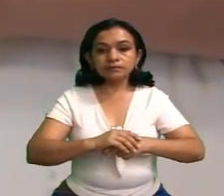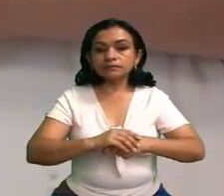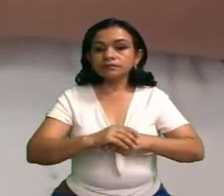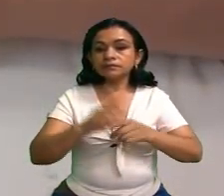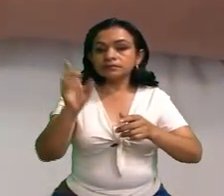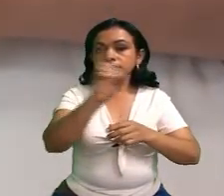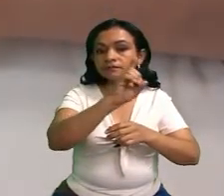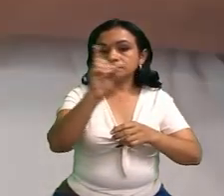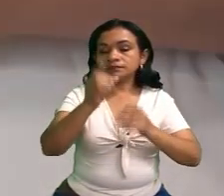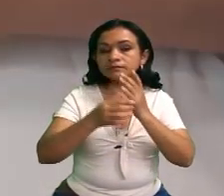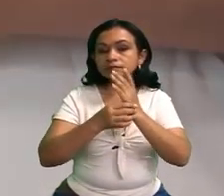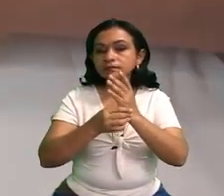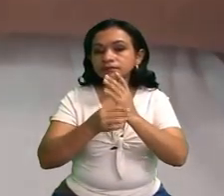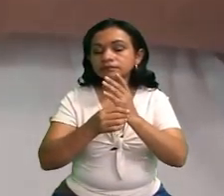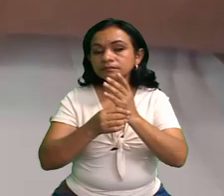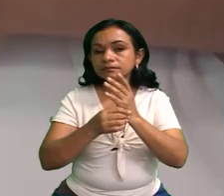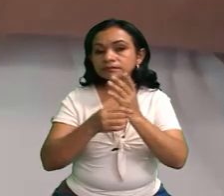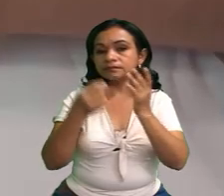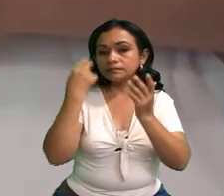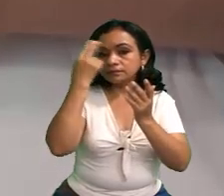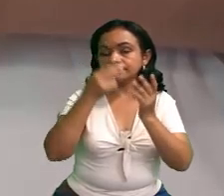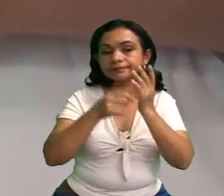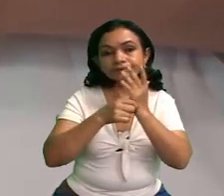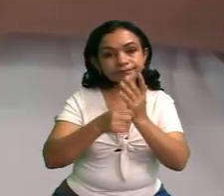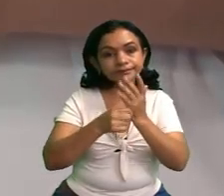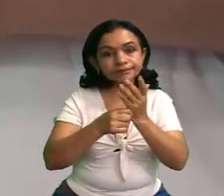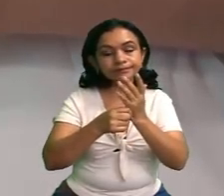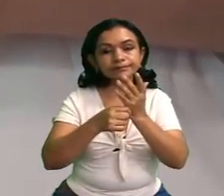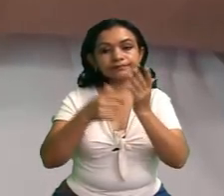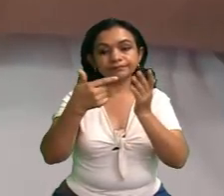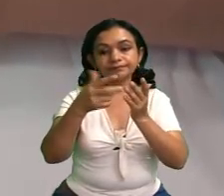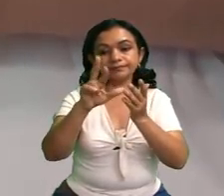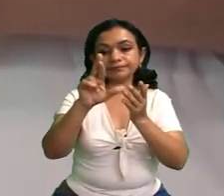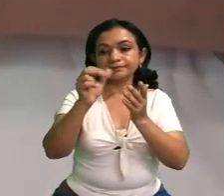carnes, doctora, los alimentos como las carnes ricas en grasa,